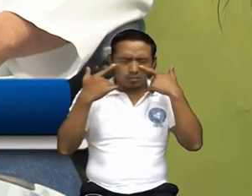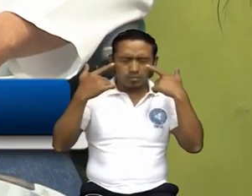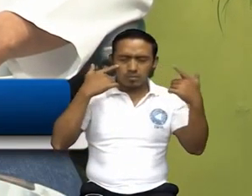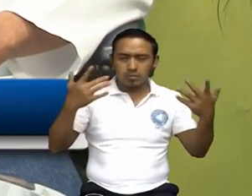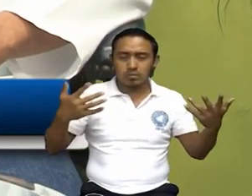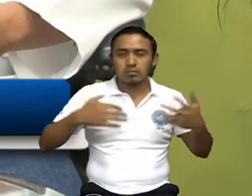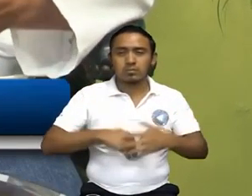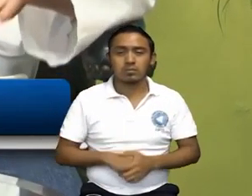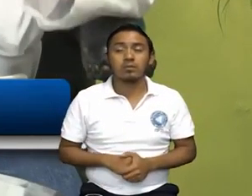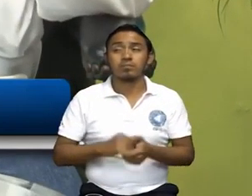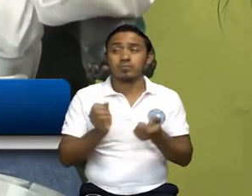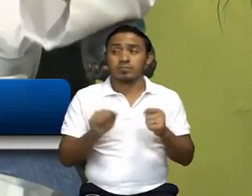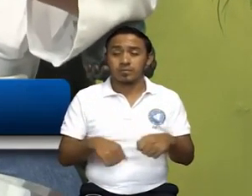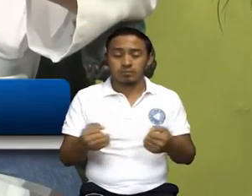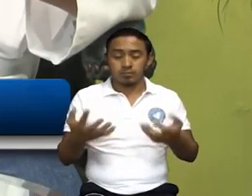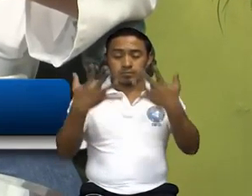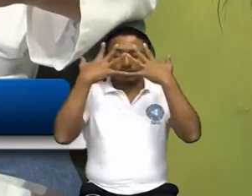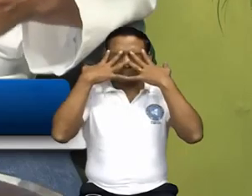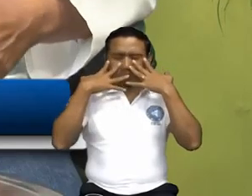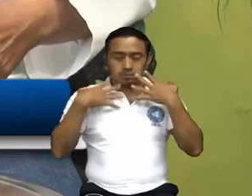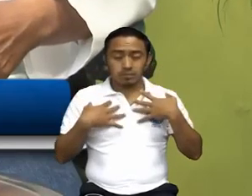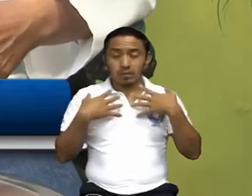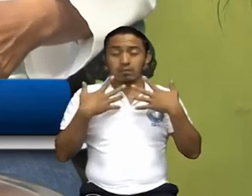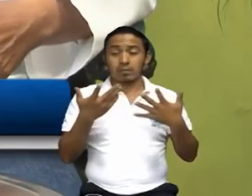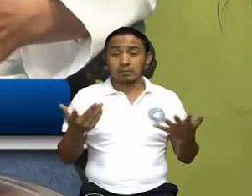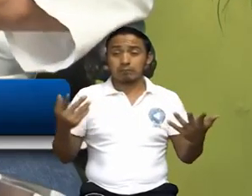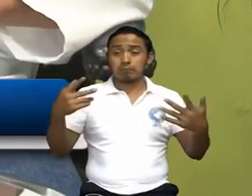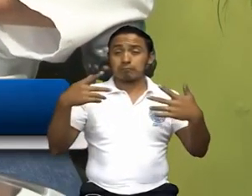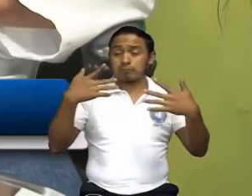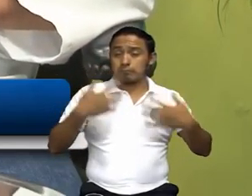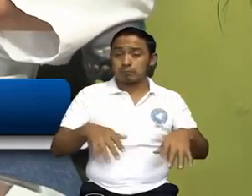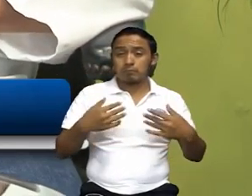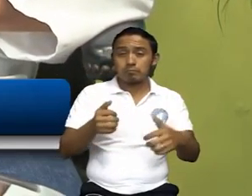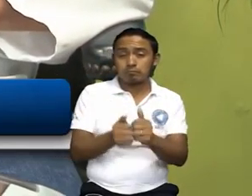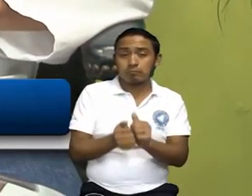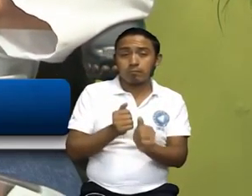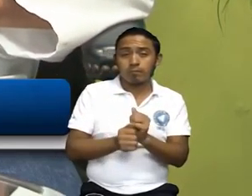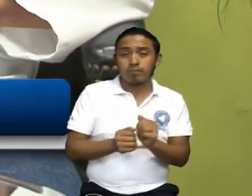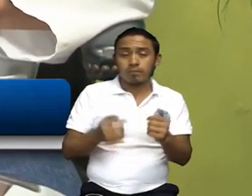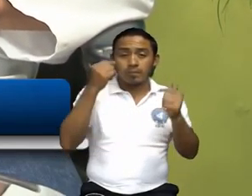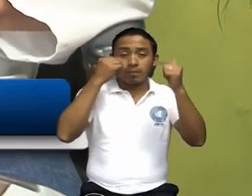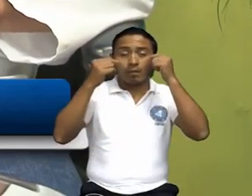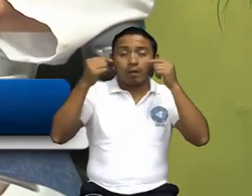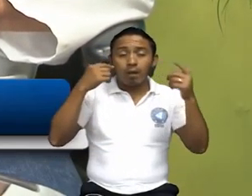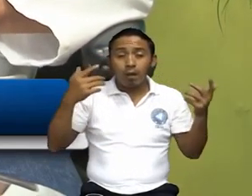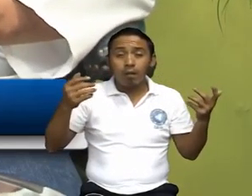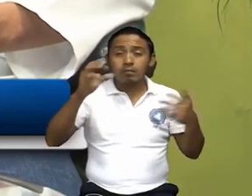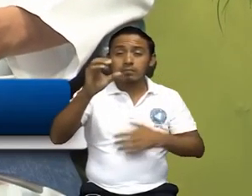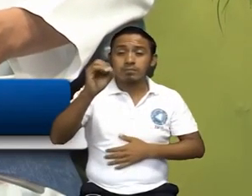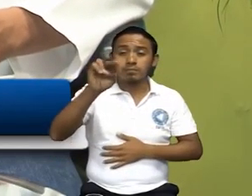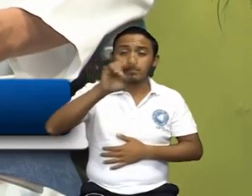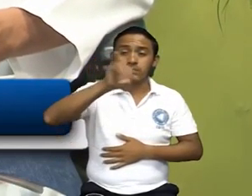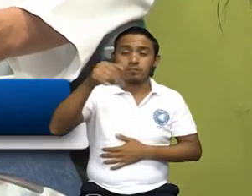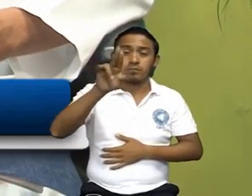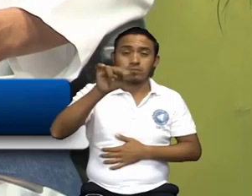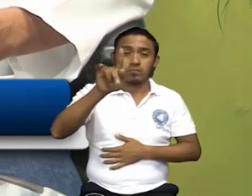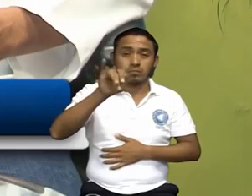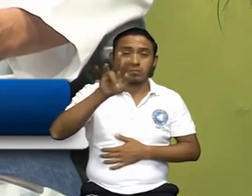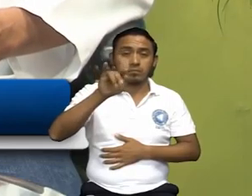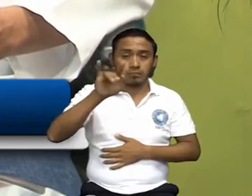Y también puede ser que se lo viertan en la cara y ocasionar también una conjuntivitis química. Y puede dañar, si eso es